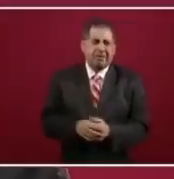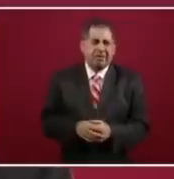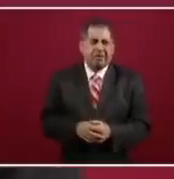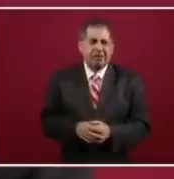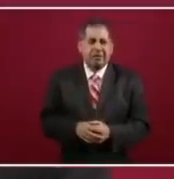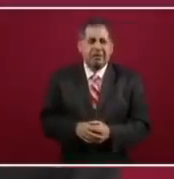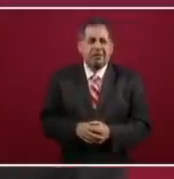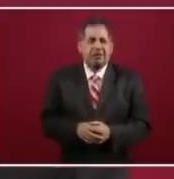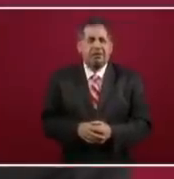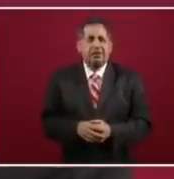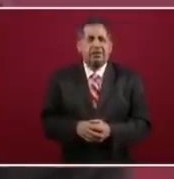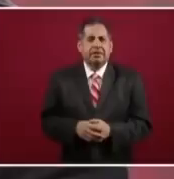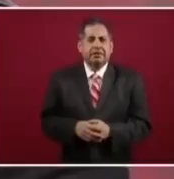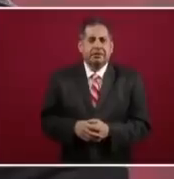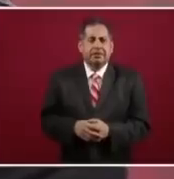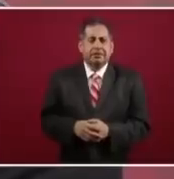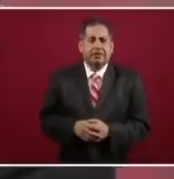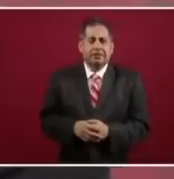digo